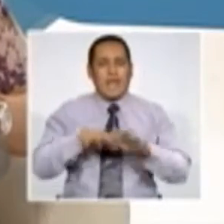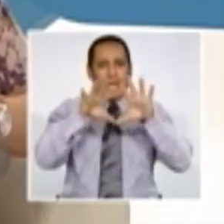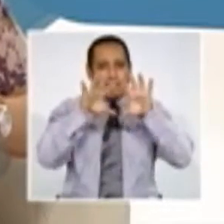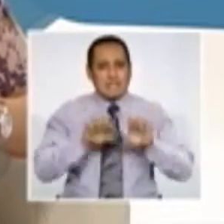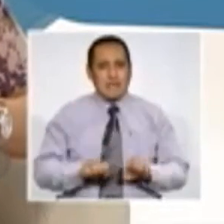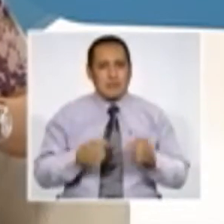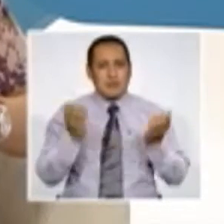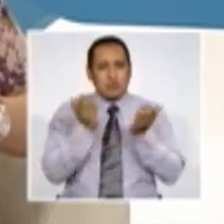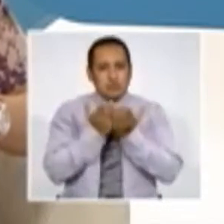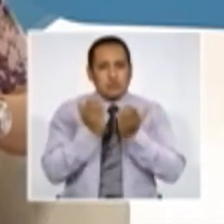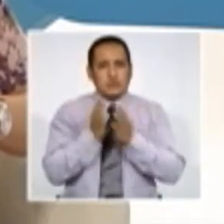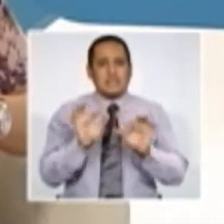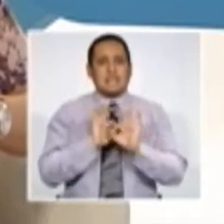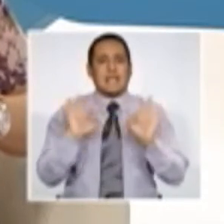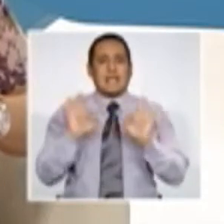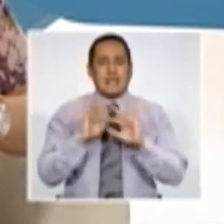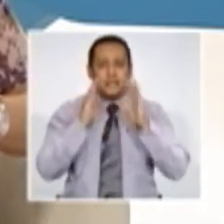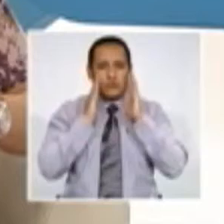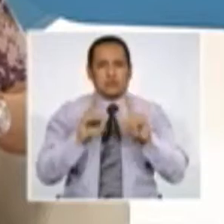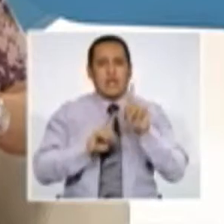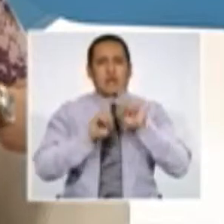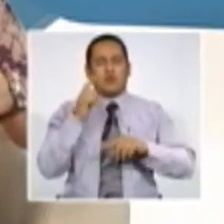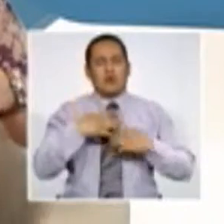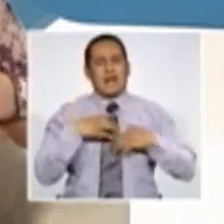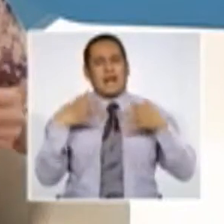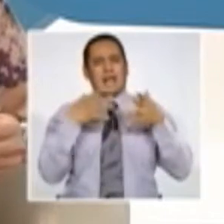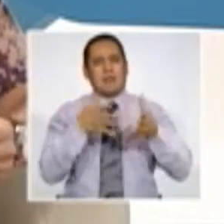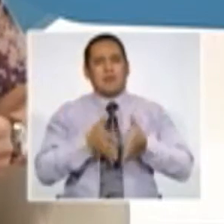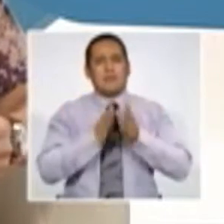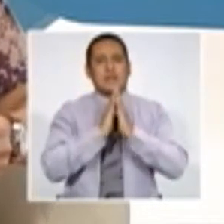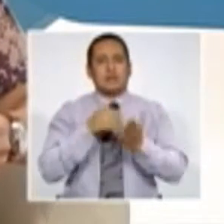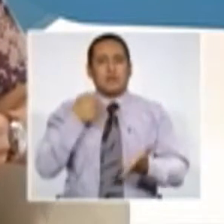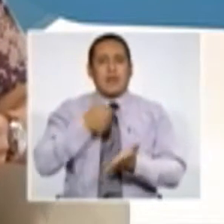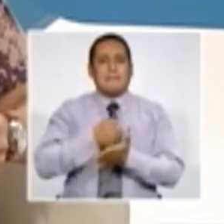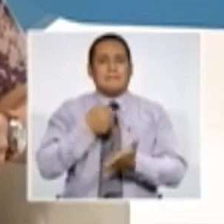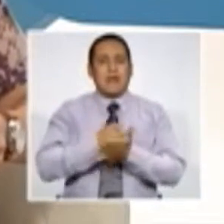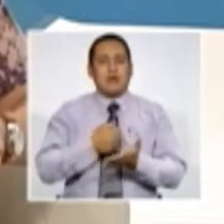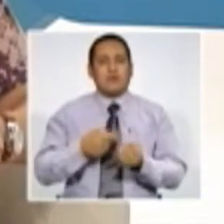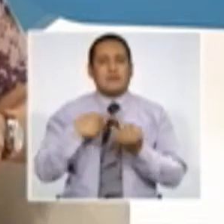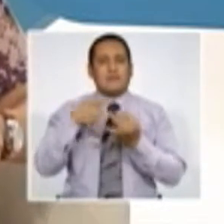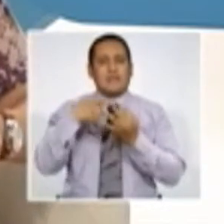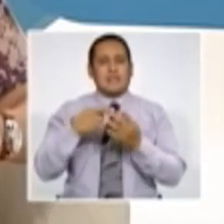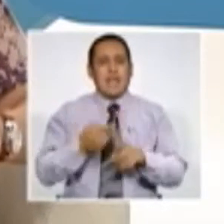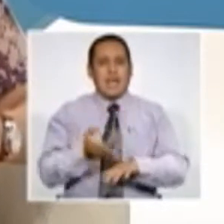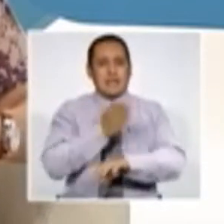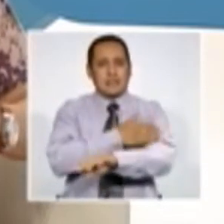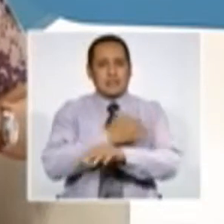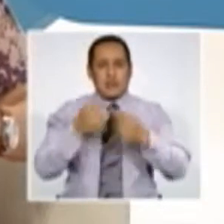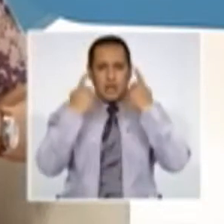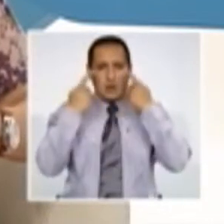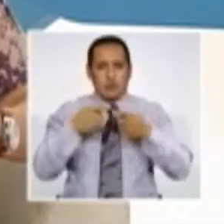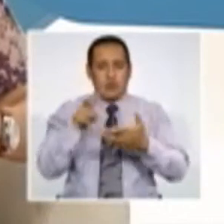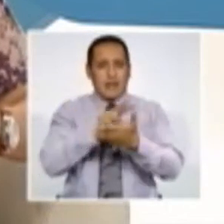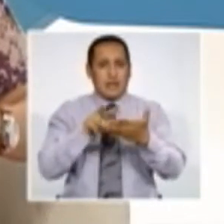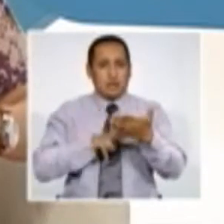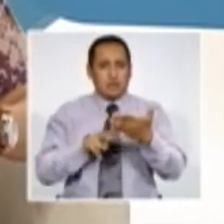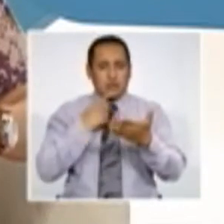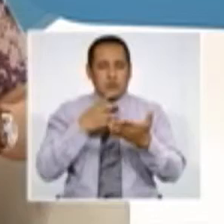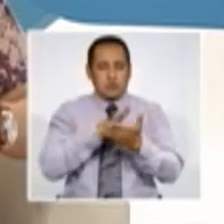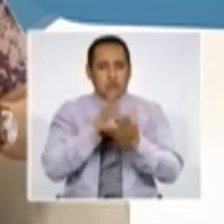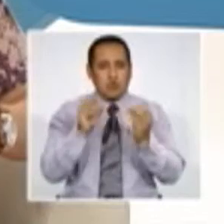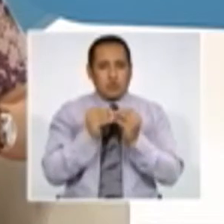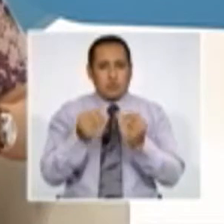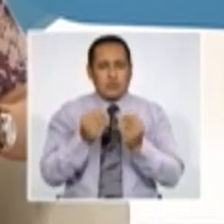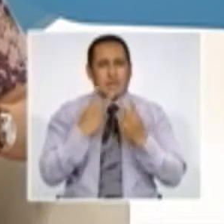las clases, la evaluación de los alumnos ni la atención de algún reclamo formulado al pago de las pensiones en el ciclo